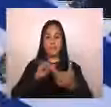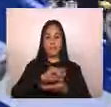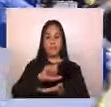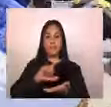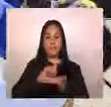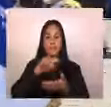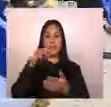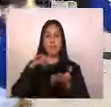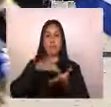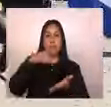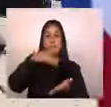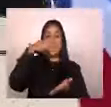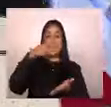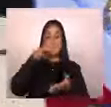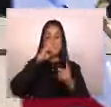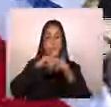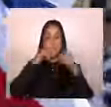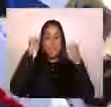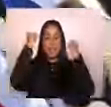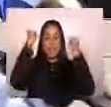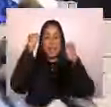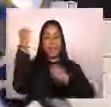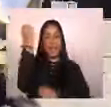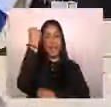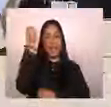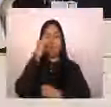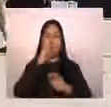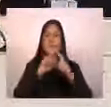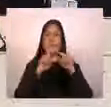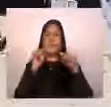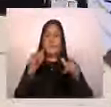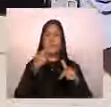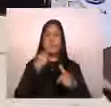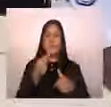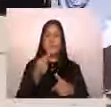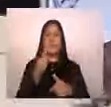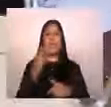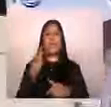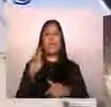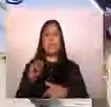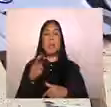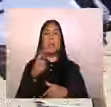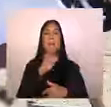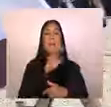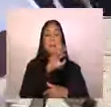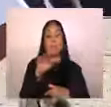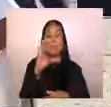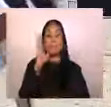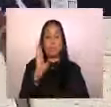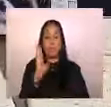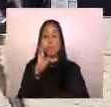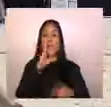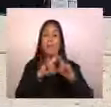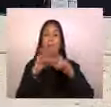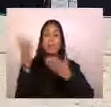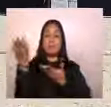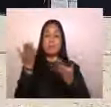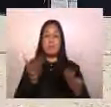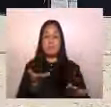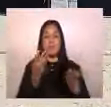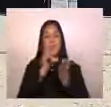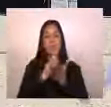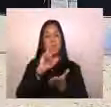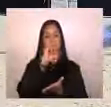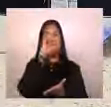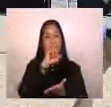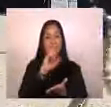En la ciudad de Mixco, en el Campeón de Campeones y también en AMBE categoría B. Nuestra bienvenida